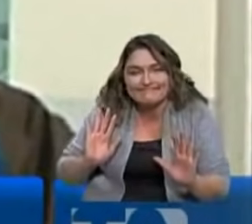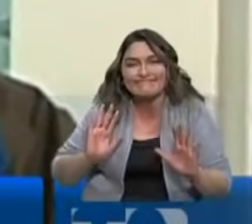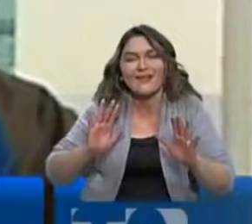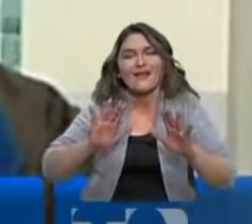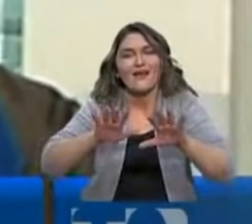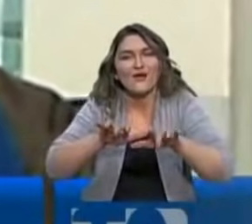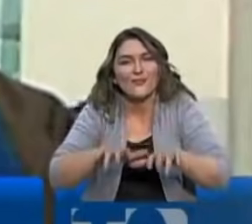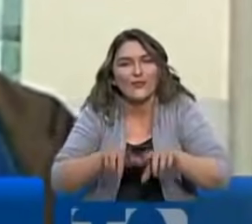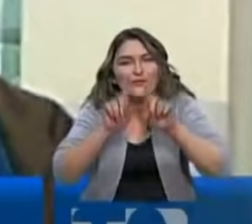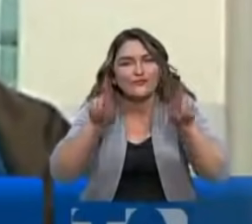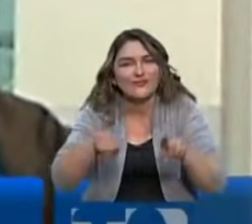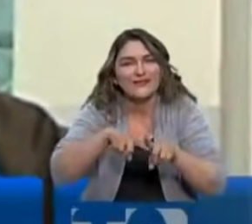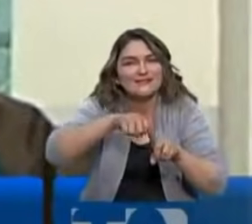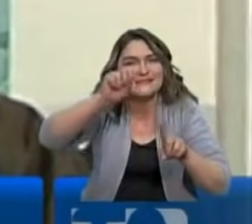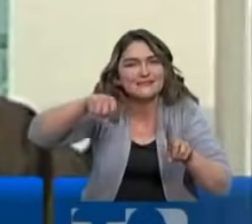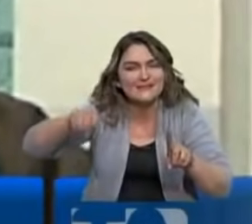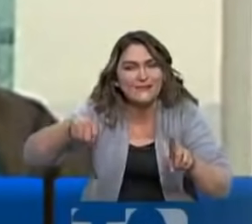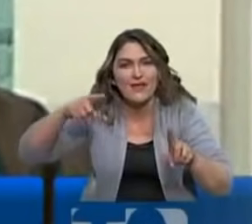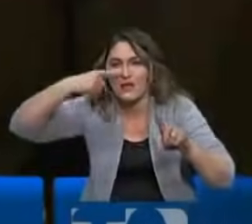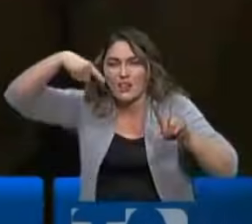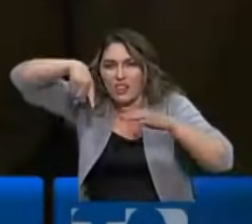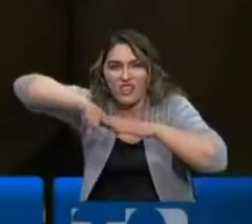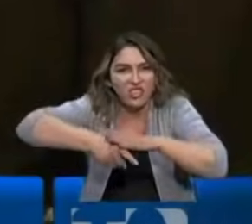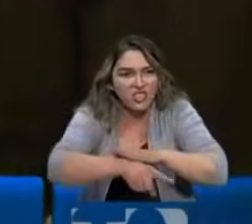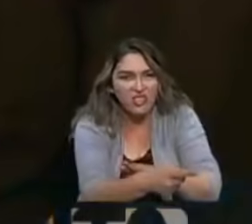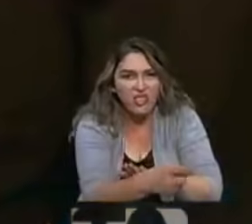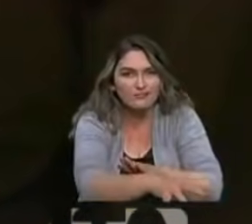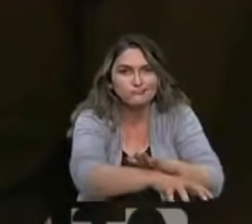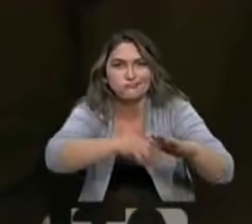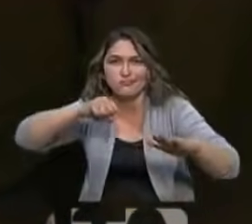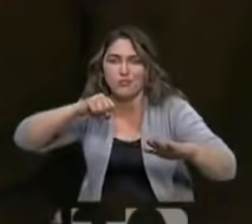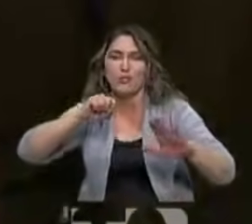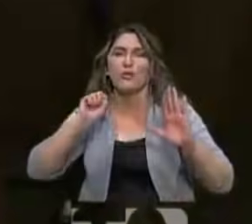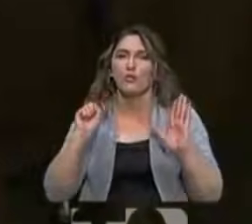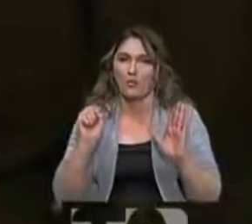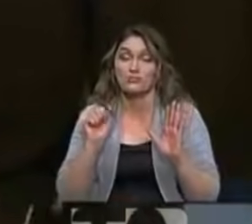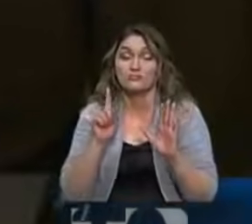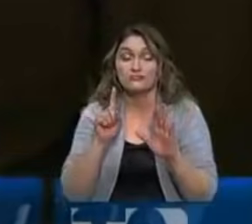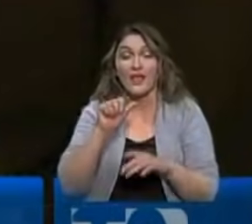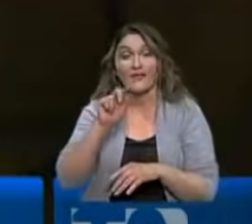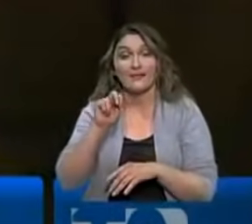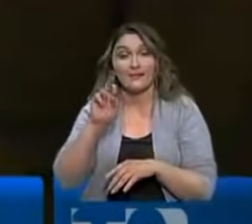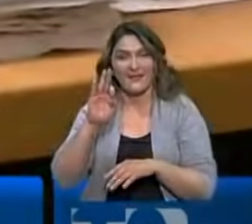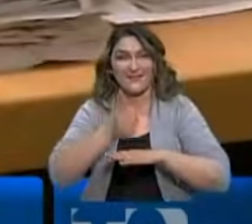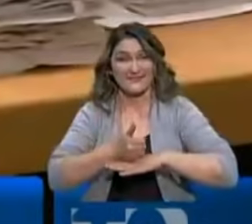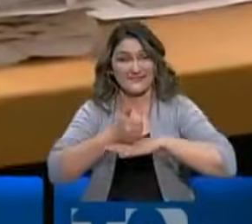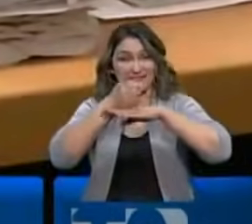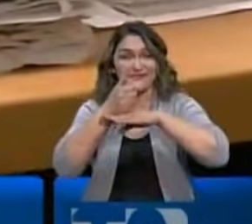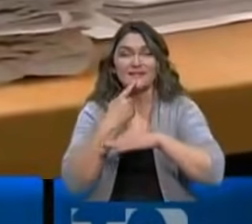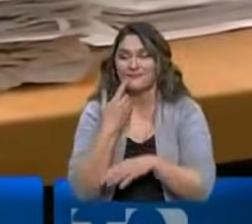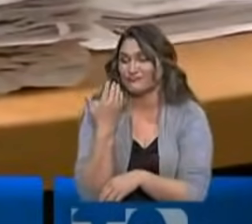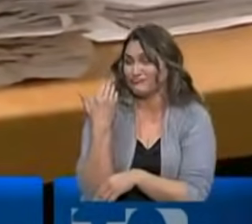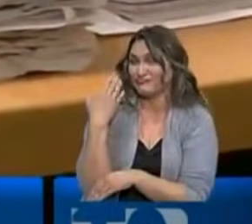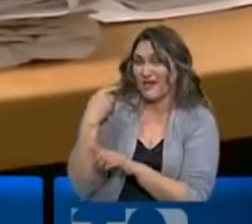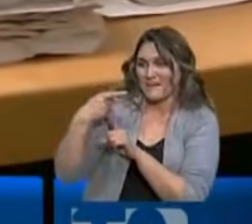los cuales se habrían perpetrado este 17 informático las autoridades de la agencia nacional de tránsito puntualizaron que durante estos últimos meses